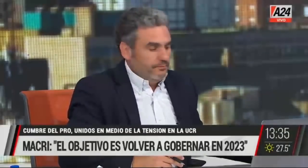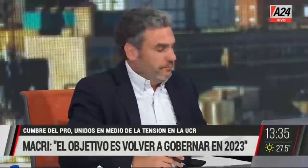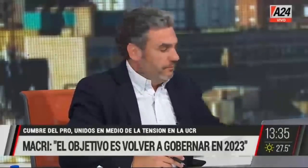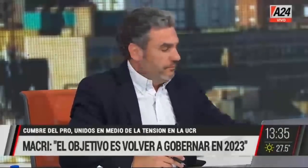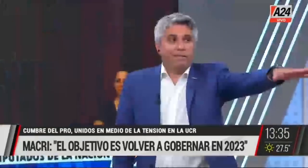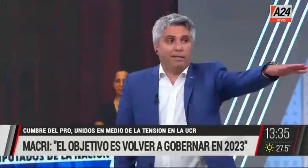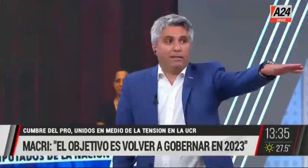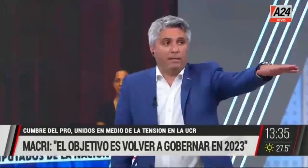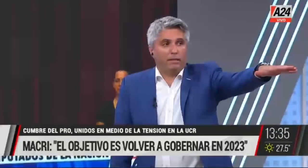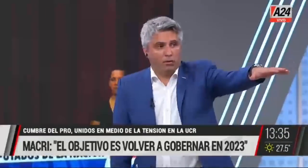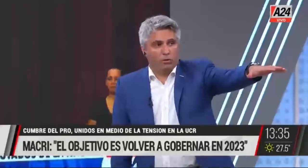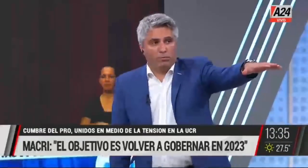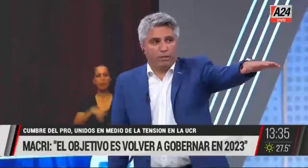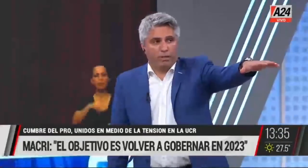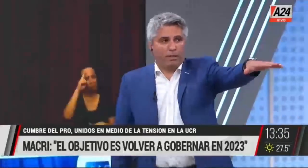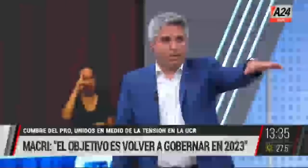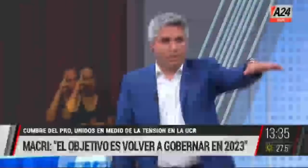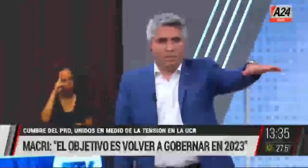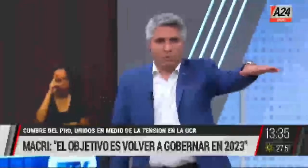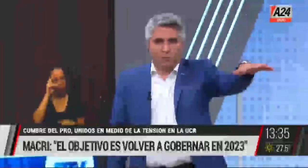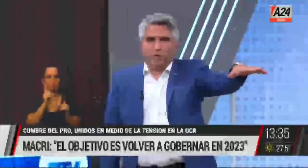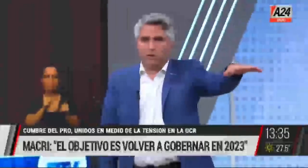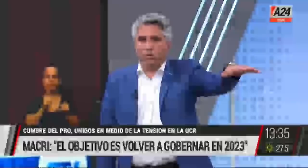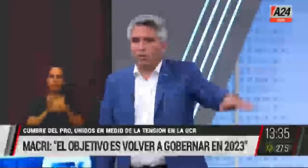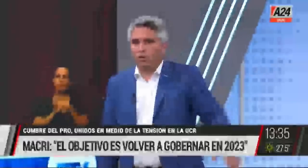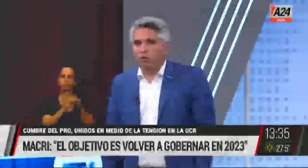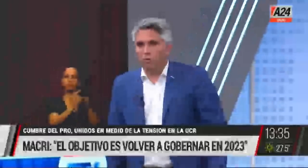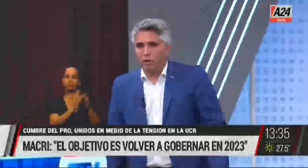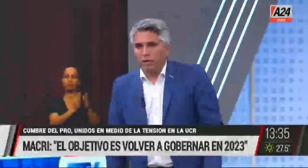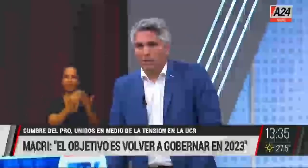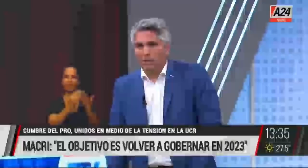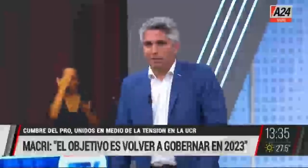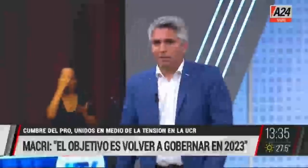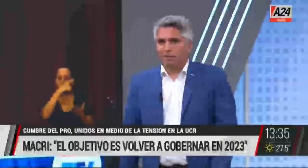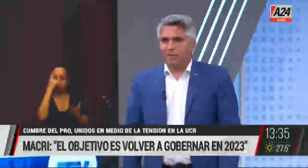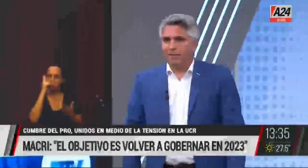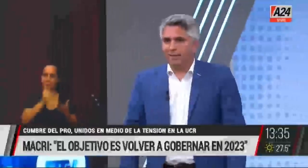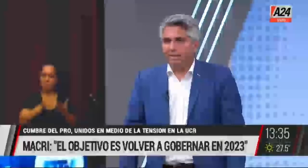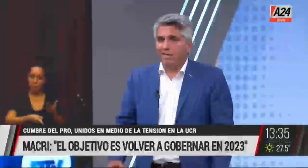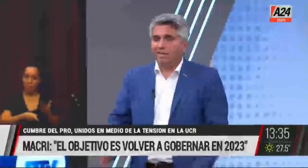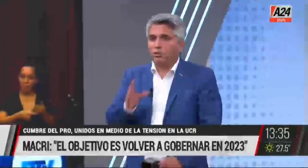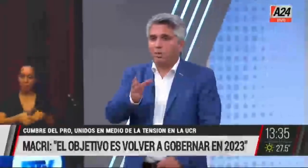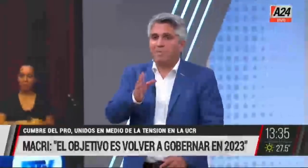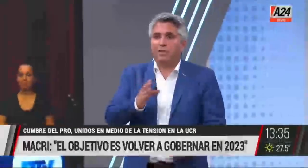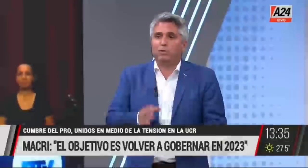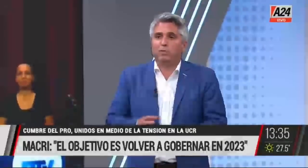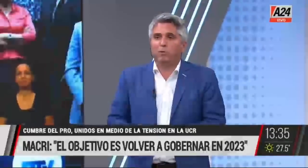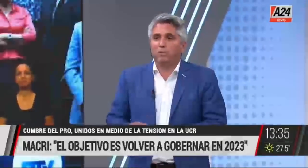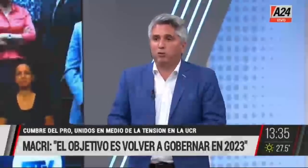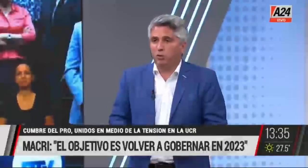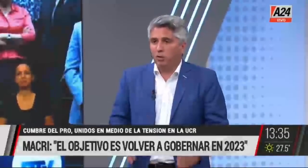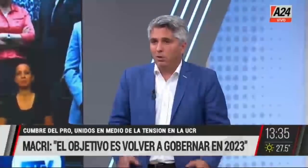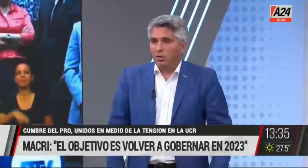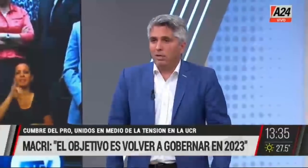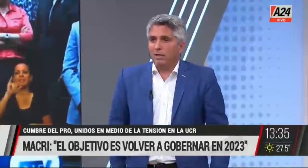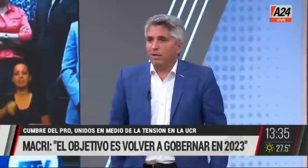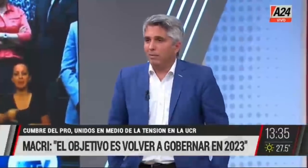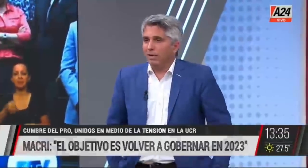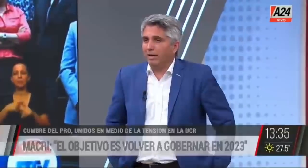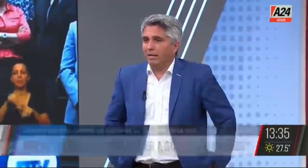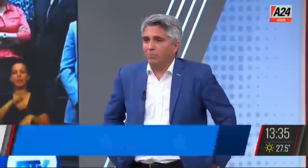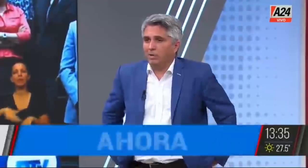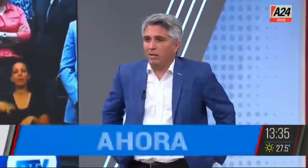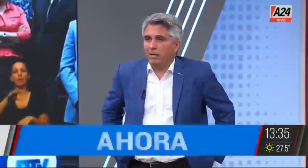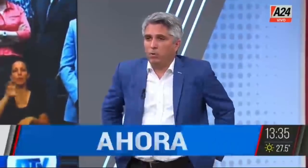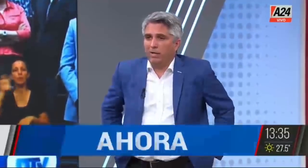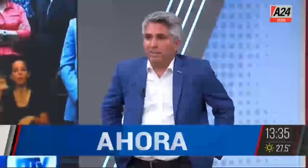venir Cristiano Ratazzi. Gracias, Cristiano, como siempre, por venir. Ahora vamos a hablar con él, el expresidente de Fiat. Esto está pasando en este momento en la